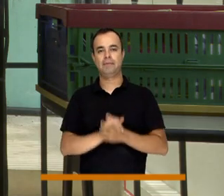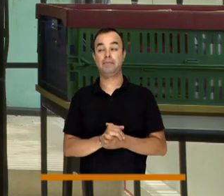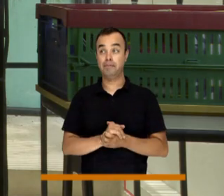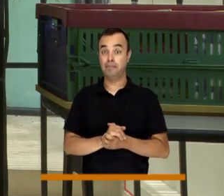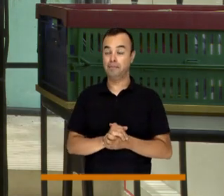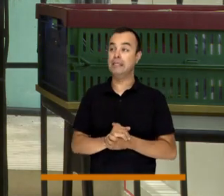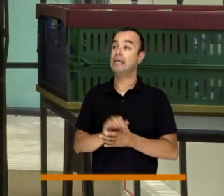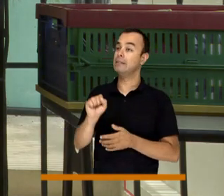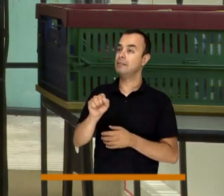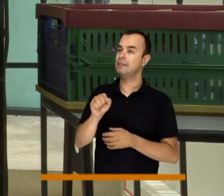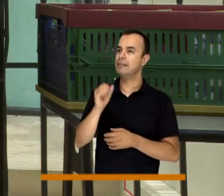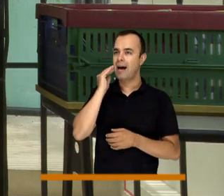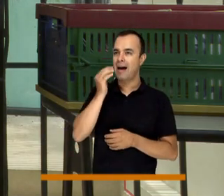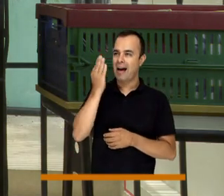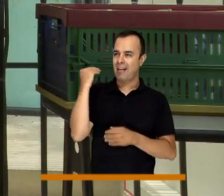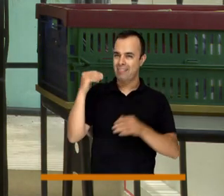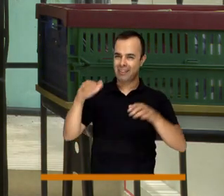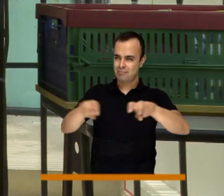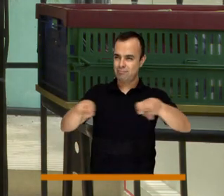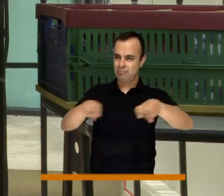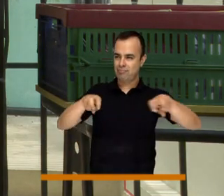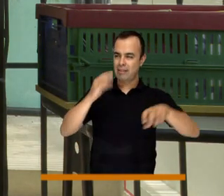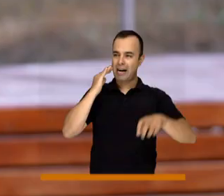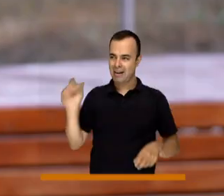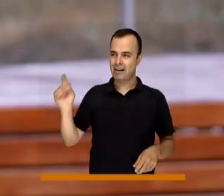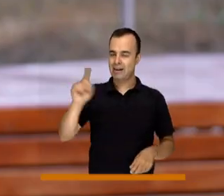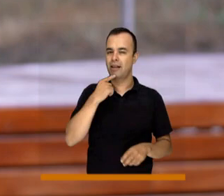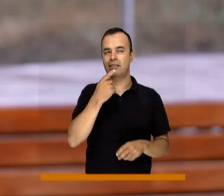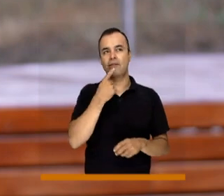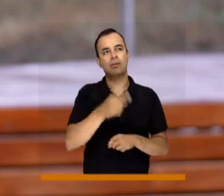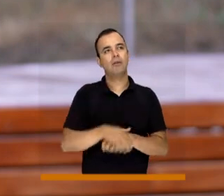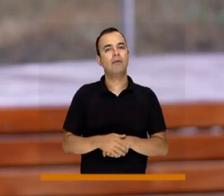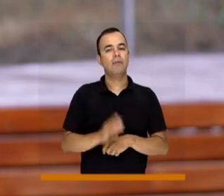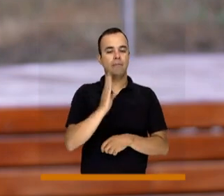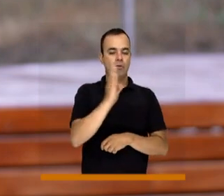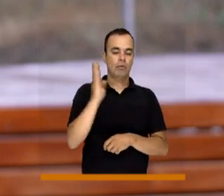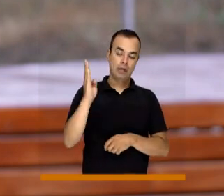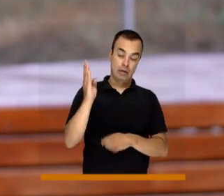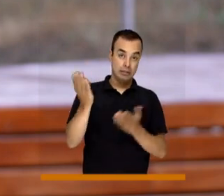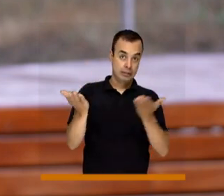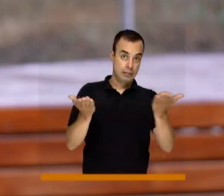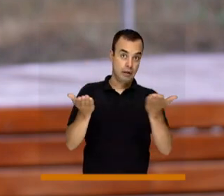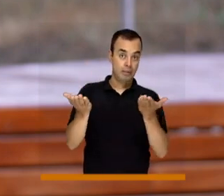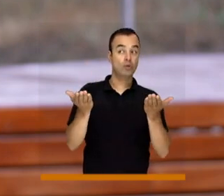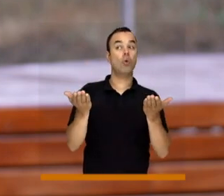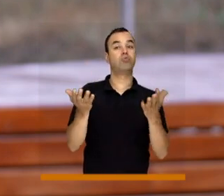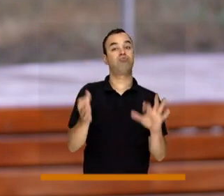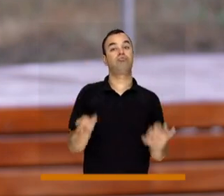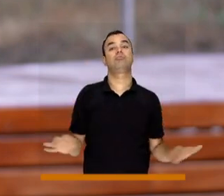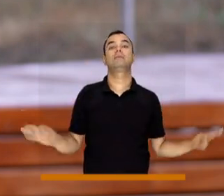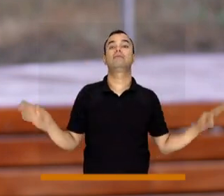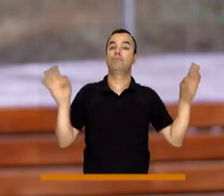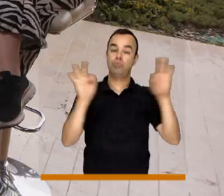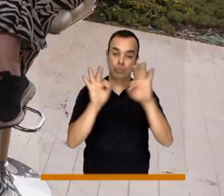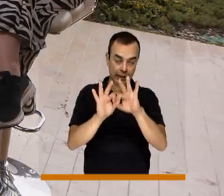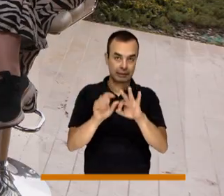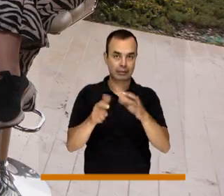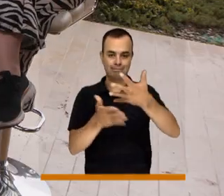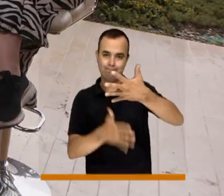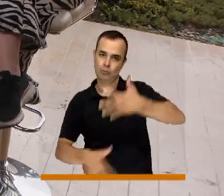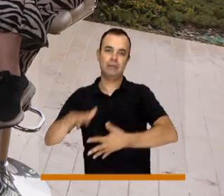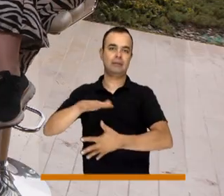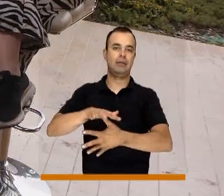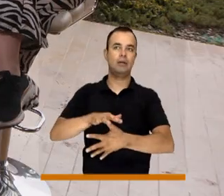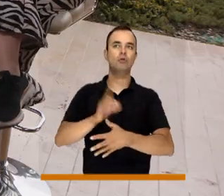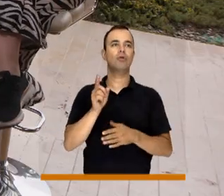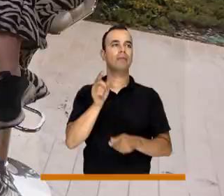Alfredo, también la directora dijo en la sesión del consejo pasada que las bibliotecas son un servicio necesario y prioritario,